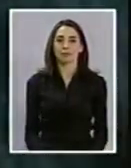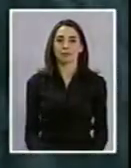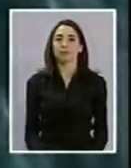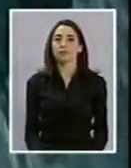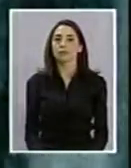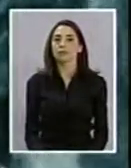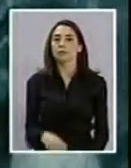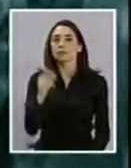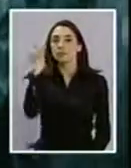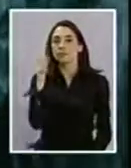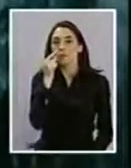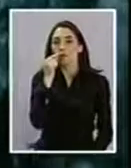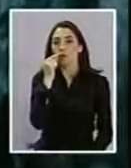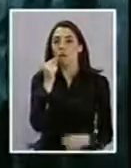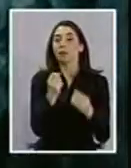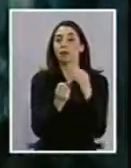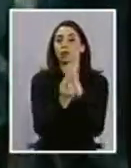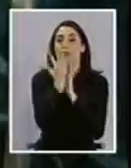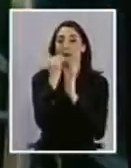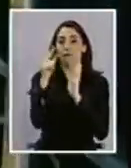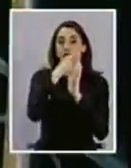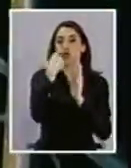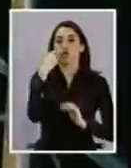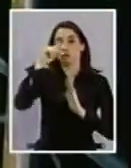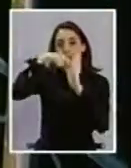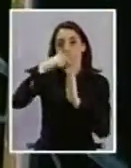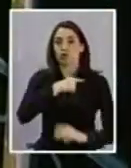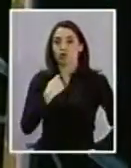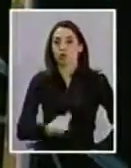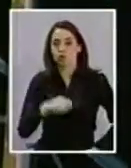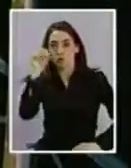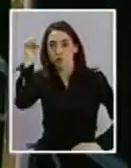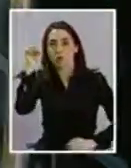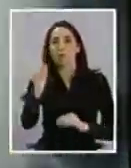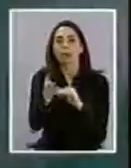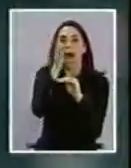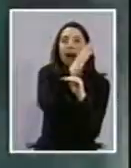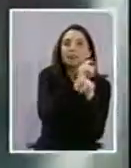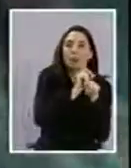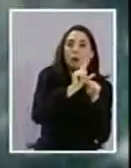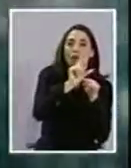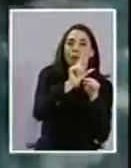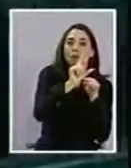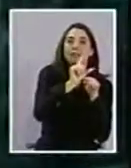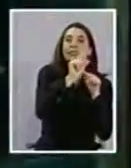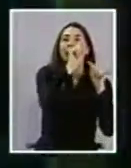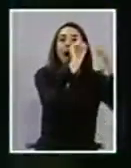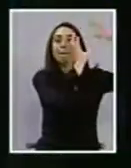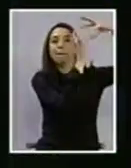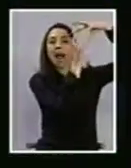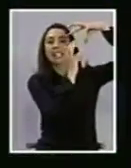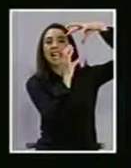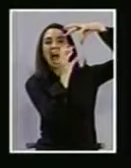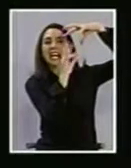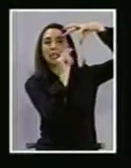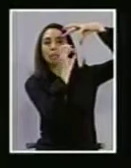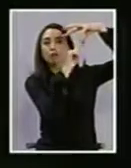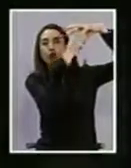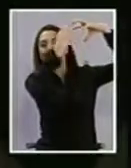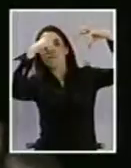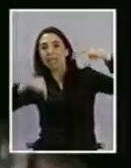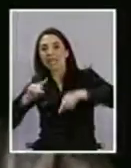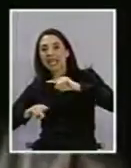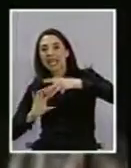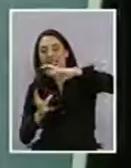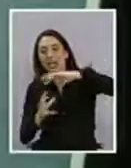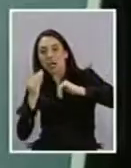Henry Cavill es el nuevo Hombre de Acero, una película que muestra el comienzo de Superman desde que es enviado de Krypton a la Tierra, su infancia y cómo comienza